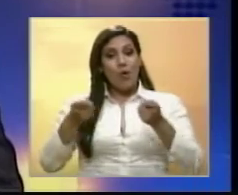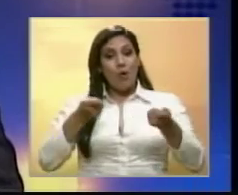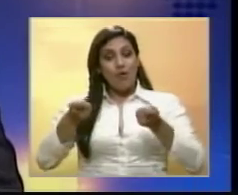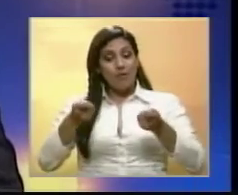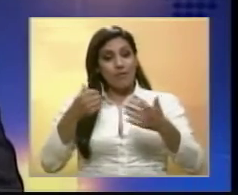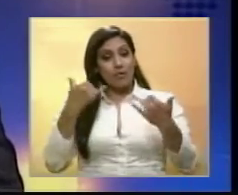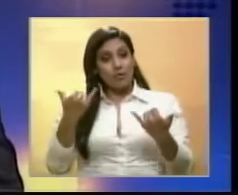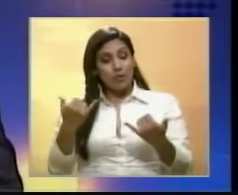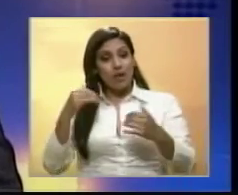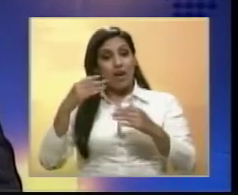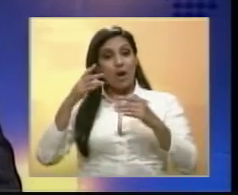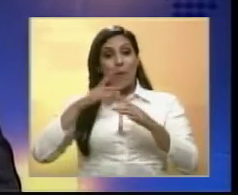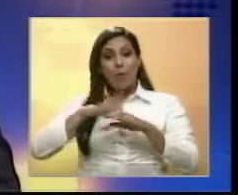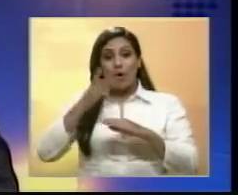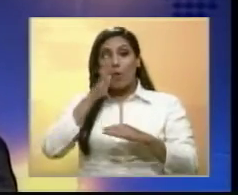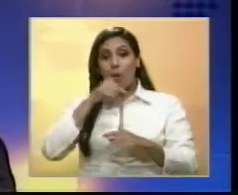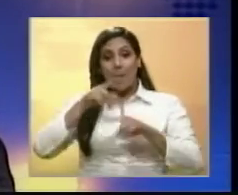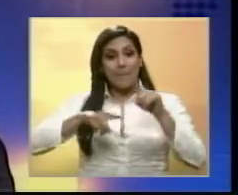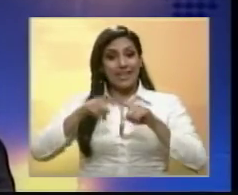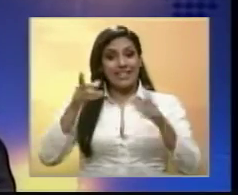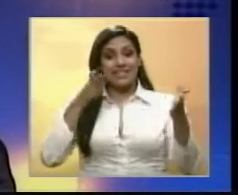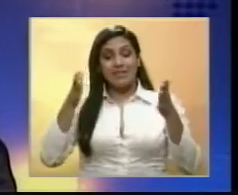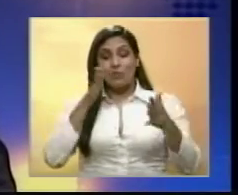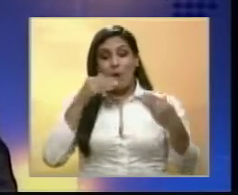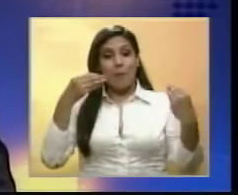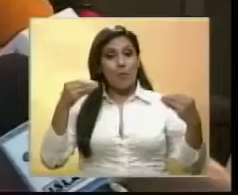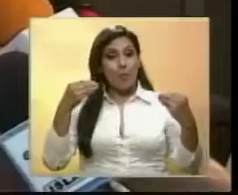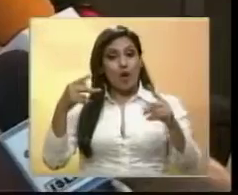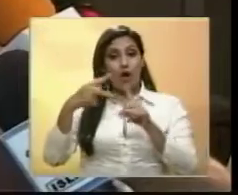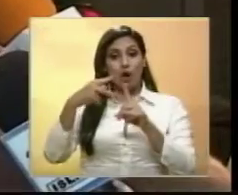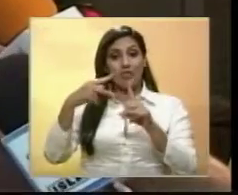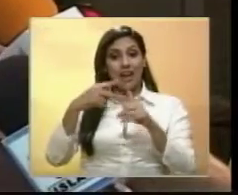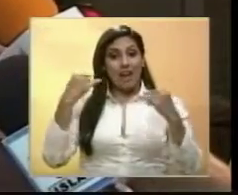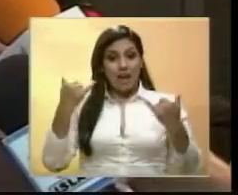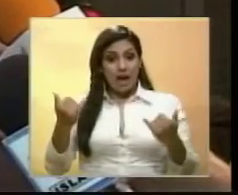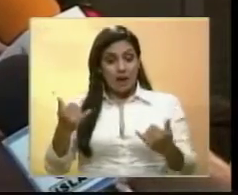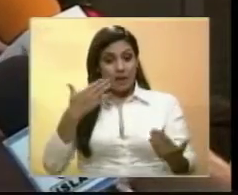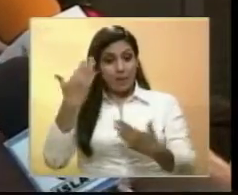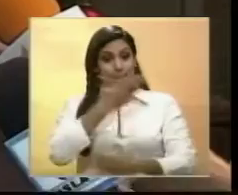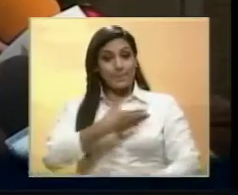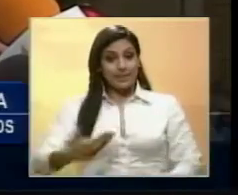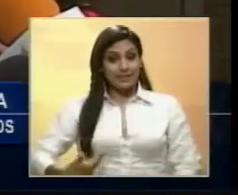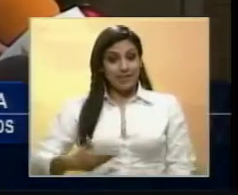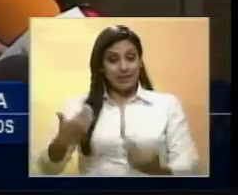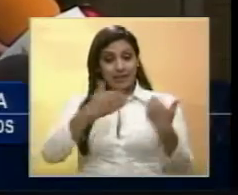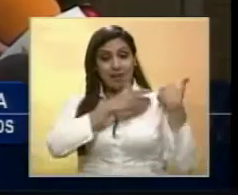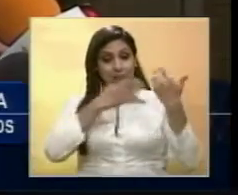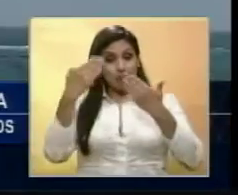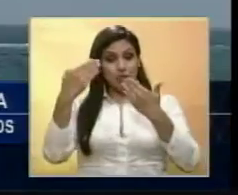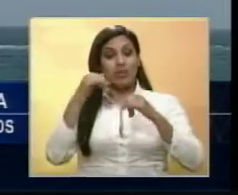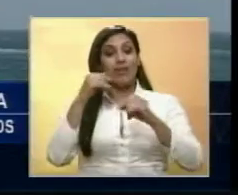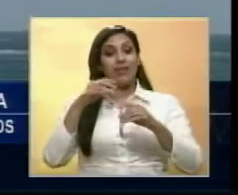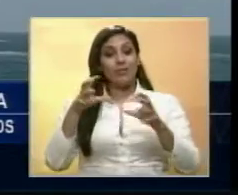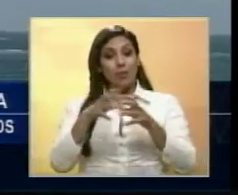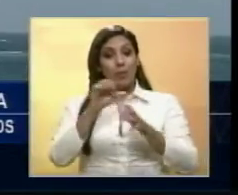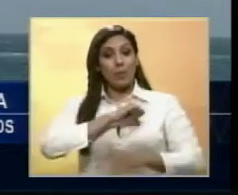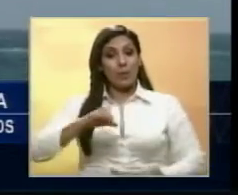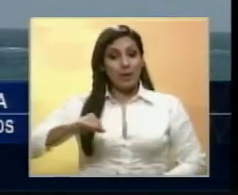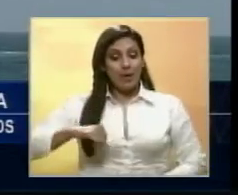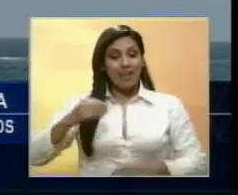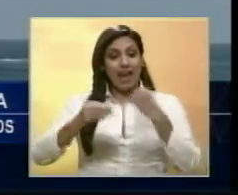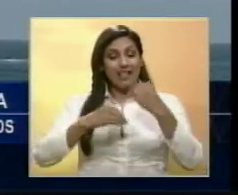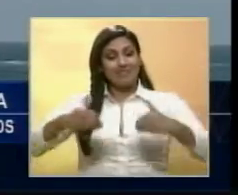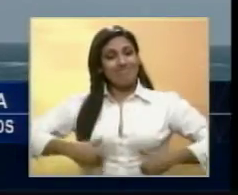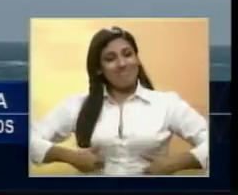las instalaciones debido a la falta de insumos y servicios públicos. El presidente del gremio hizo énfasis en que el sector privado